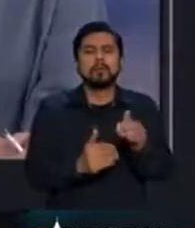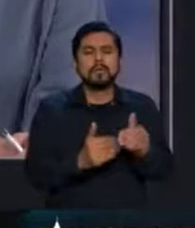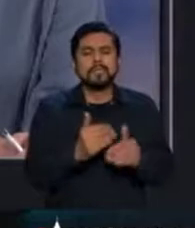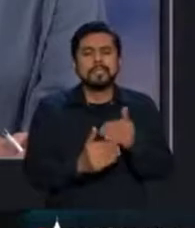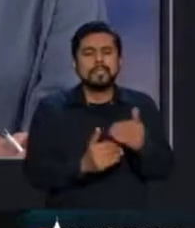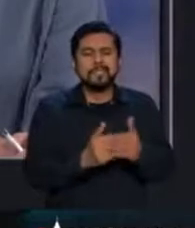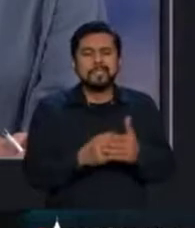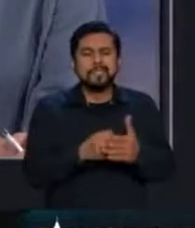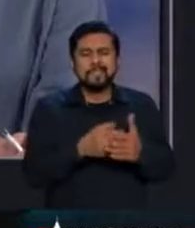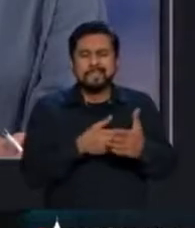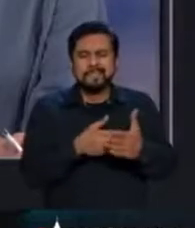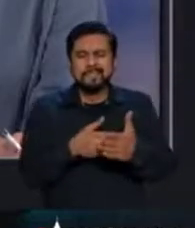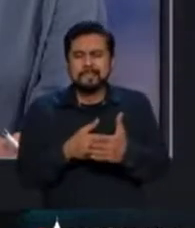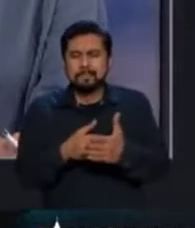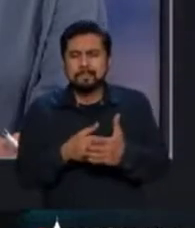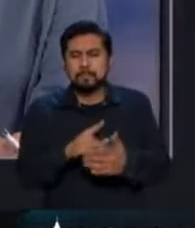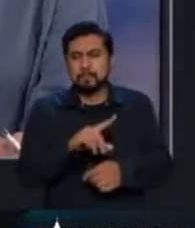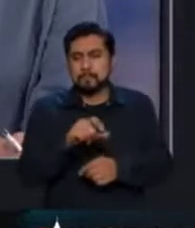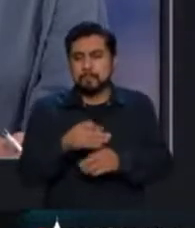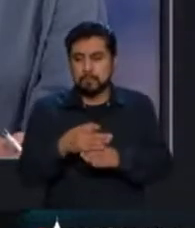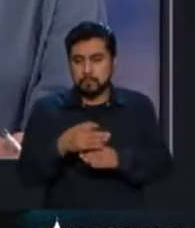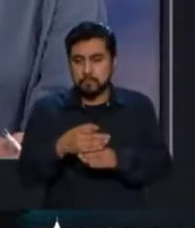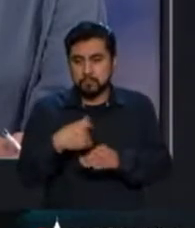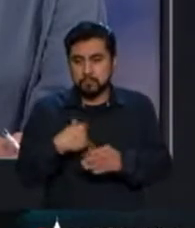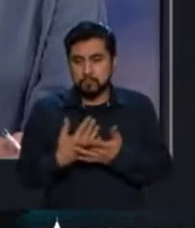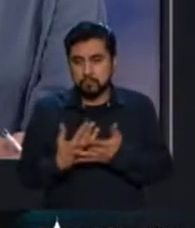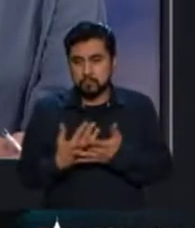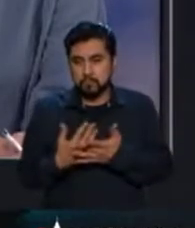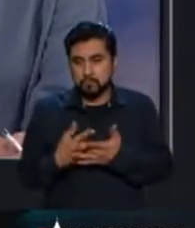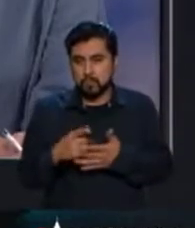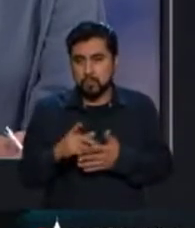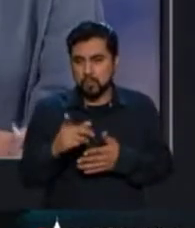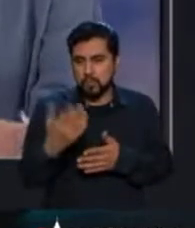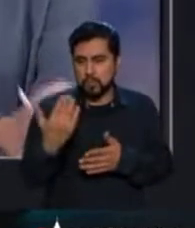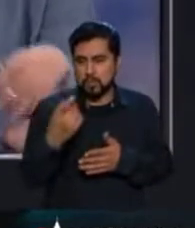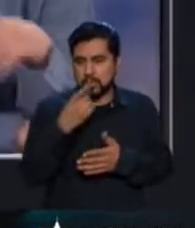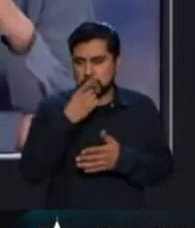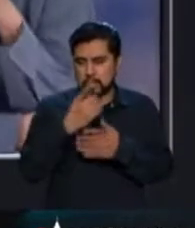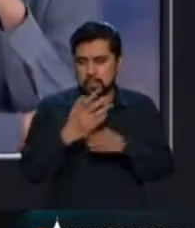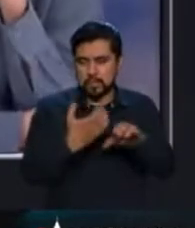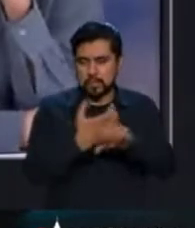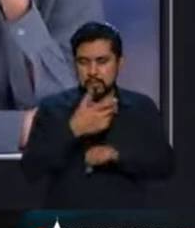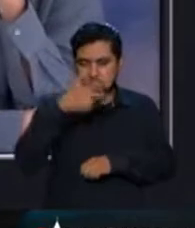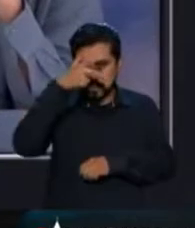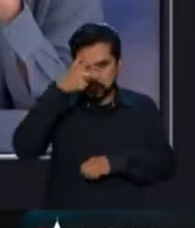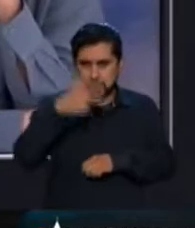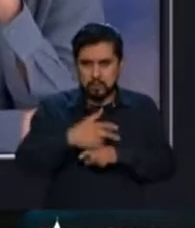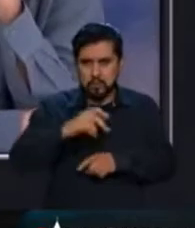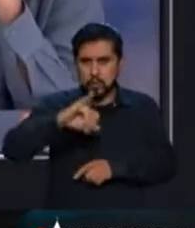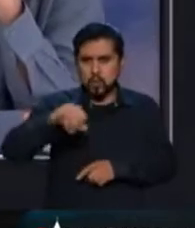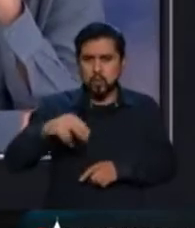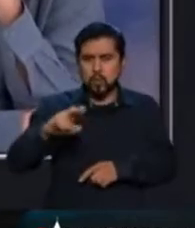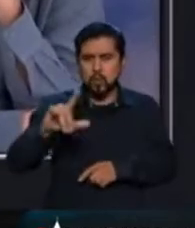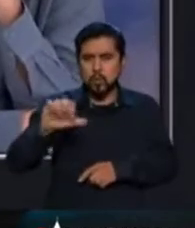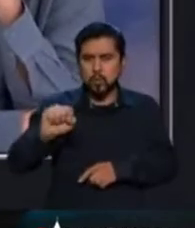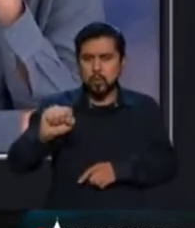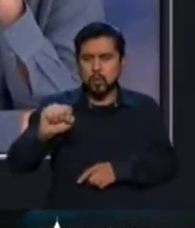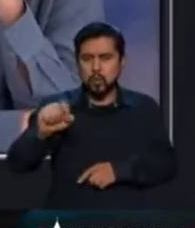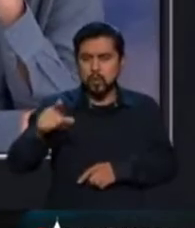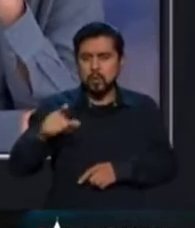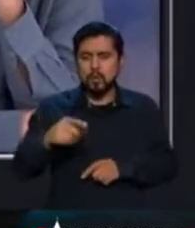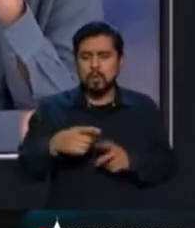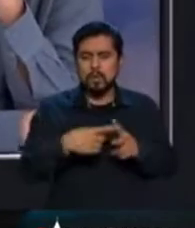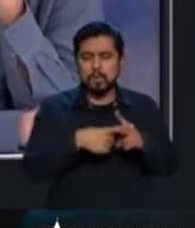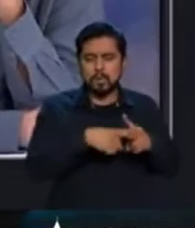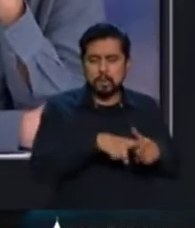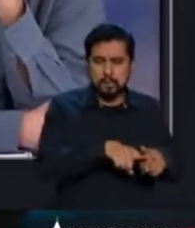en realidad, pues uno esperaría que, por ejemplo, la que mencionaba en Hidalgo, Julio Menchaca, que empieza con 20 puntos de diferencia,